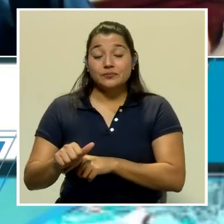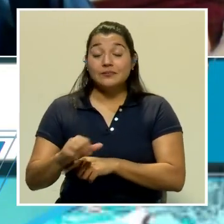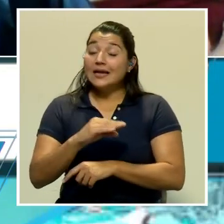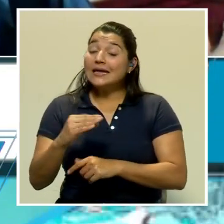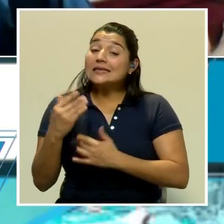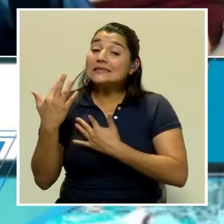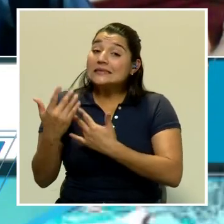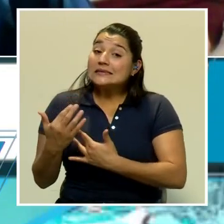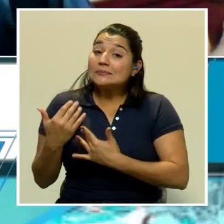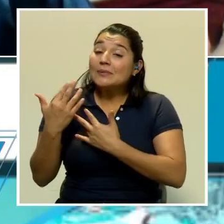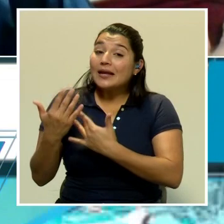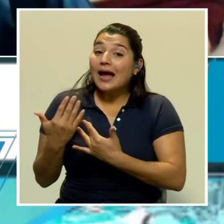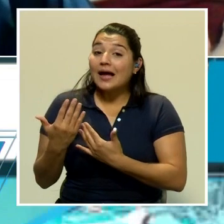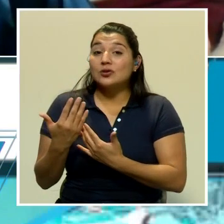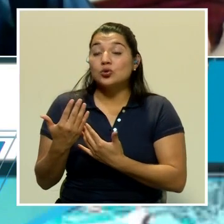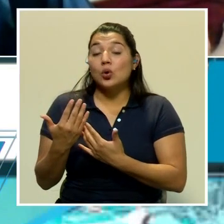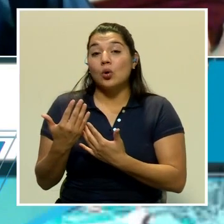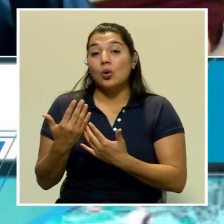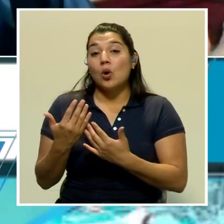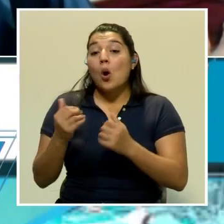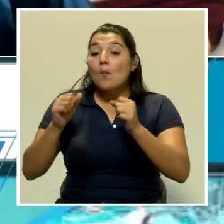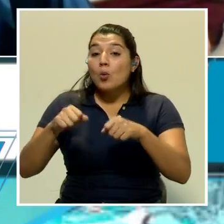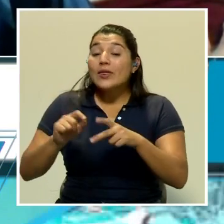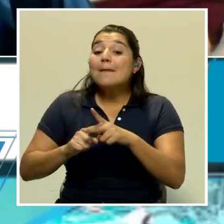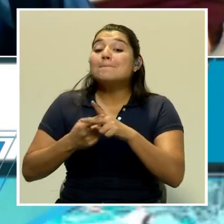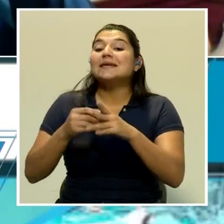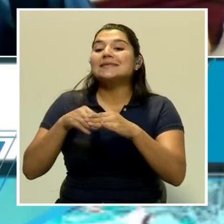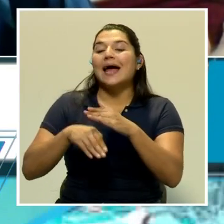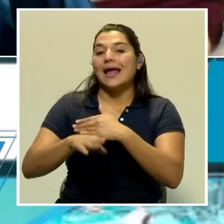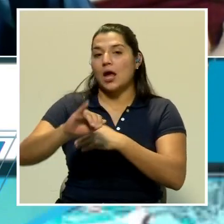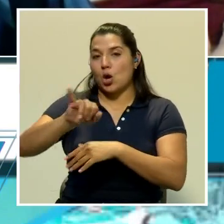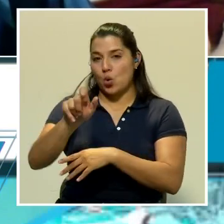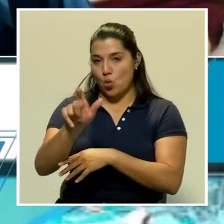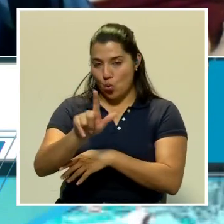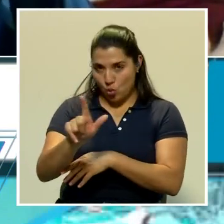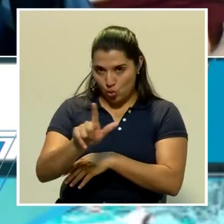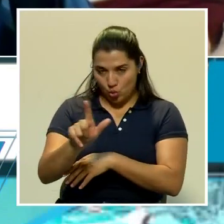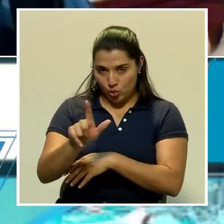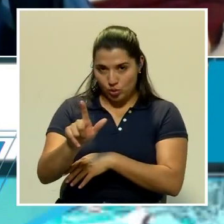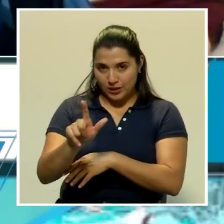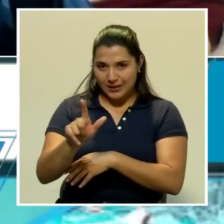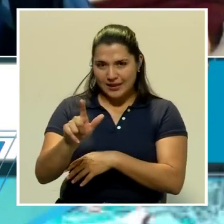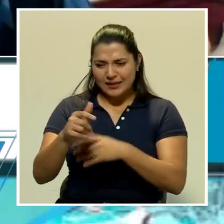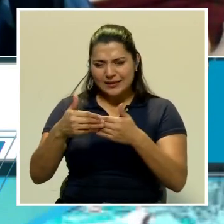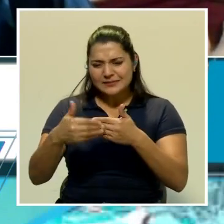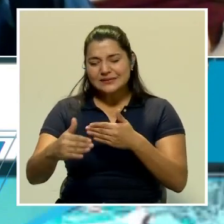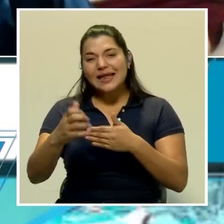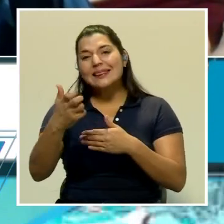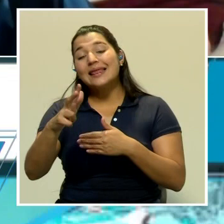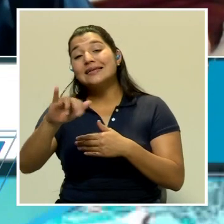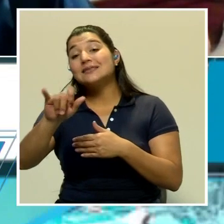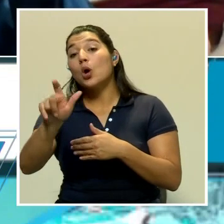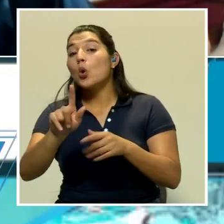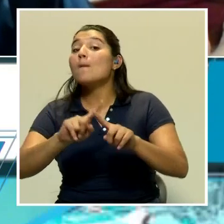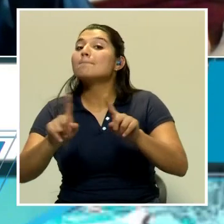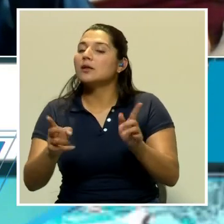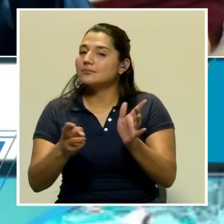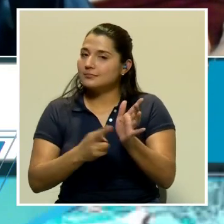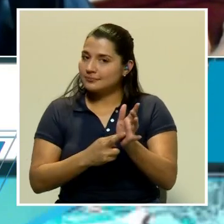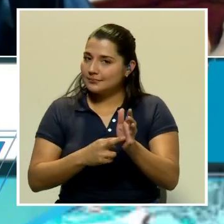esperando que la voluntad sea en ese sentido empezar en julio, a partir del 13, pero insisto